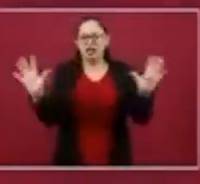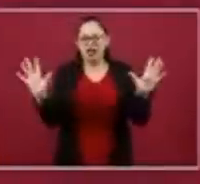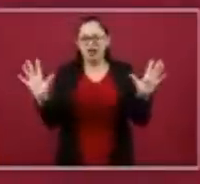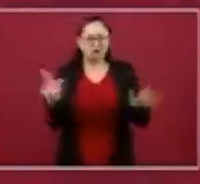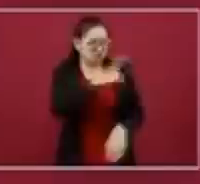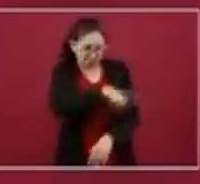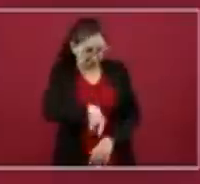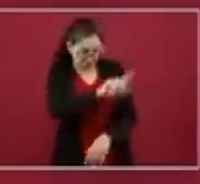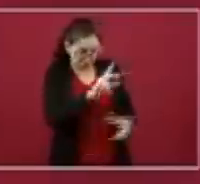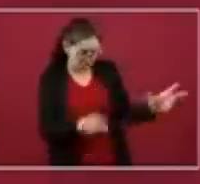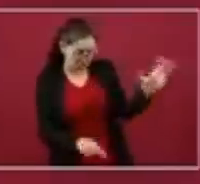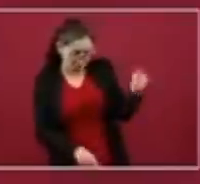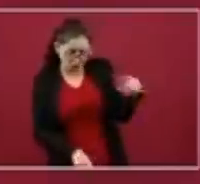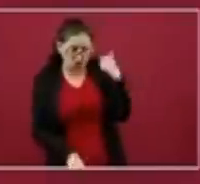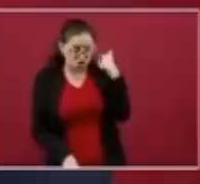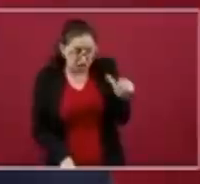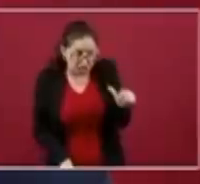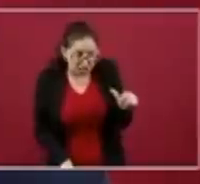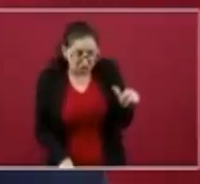No aprueban,